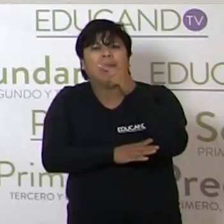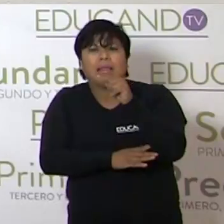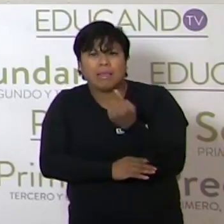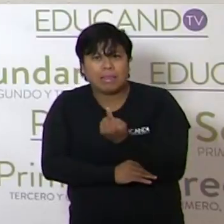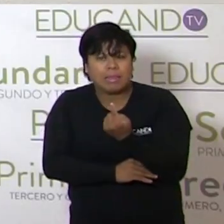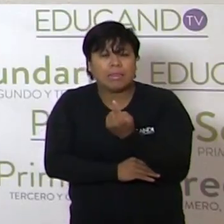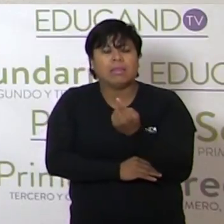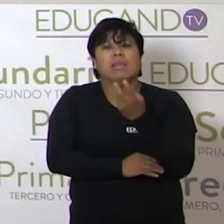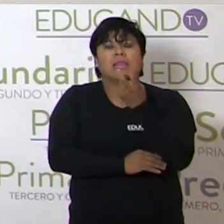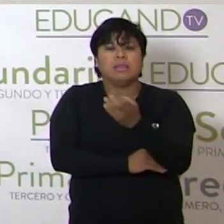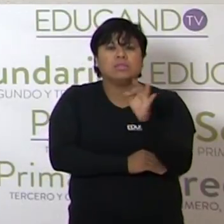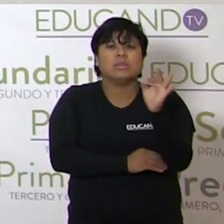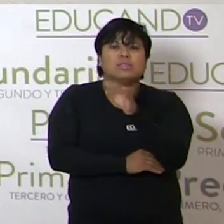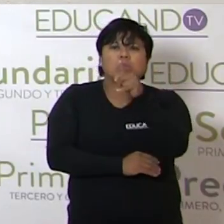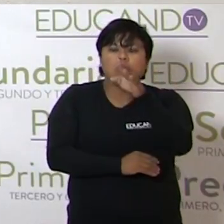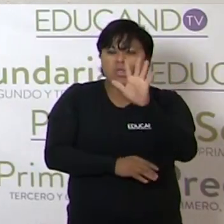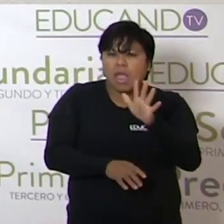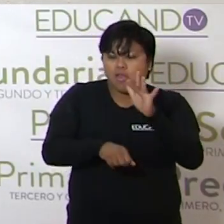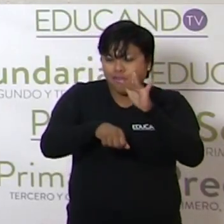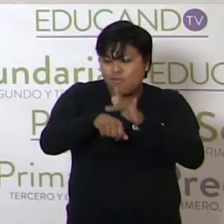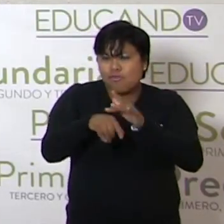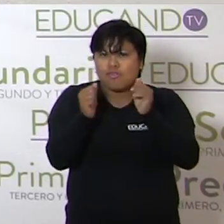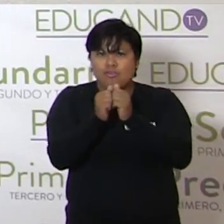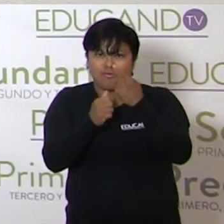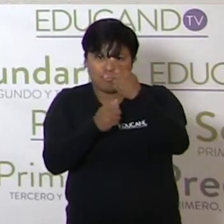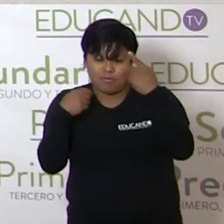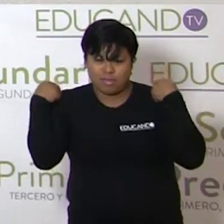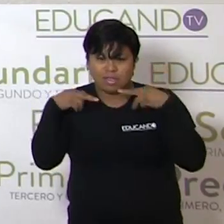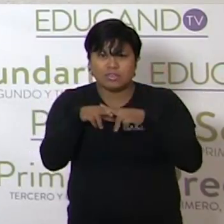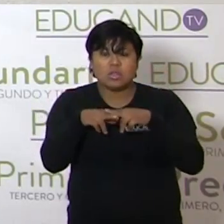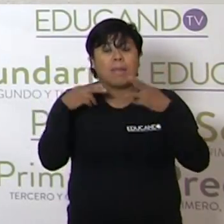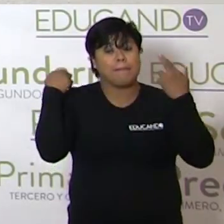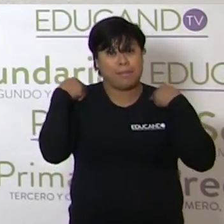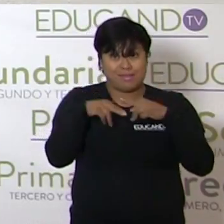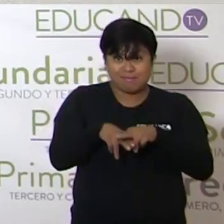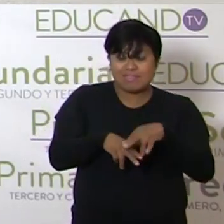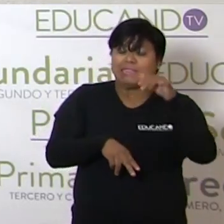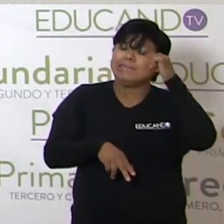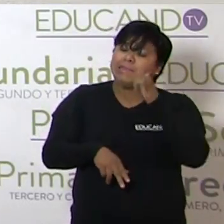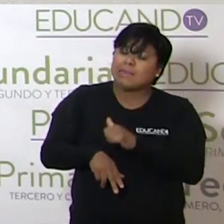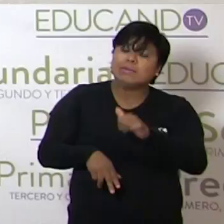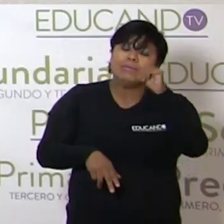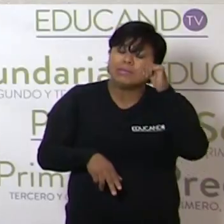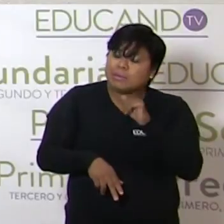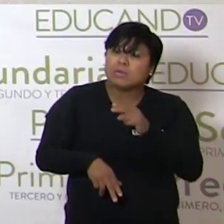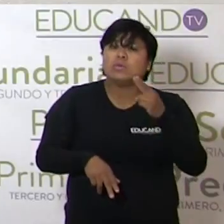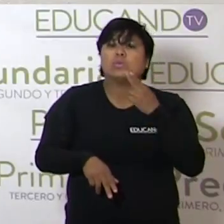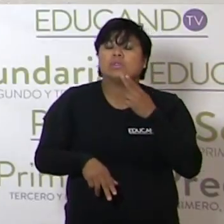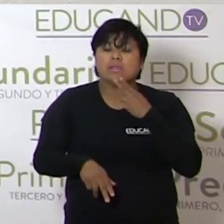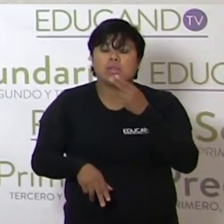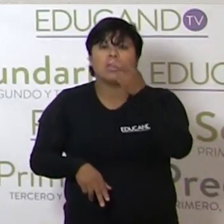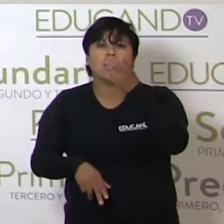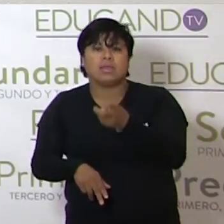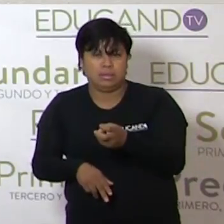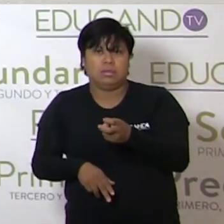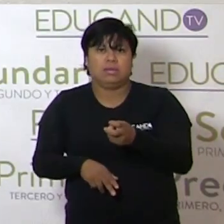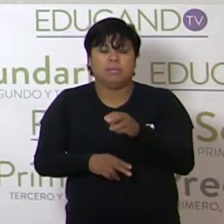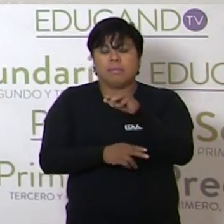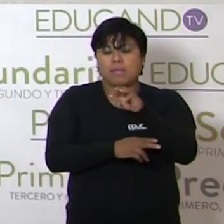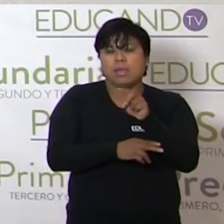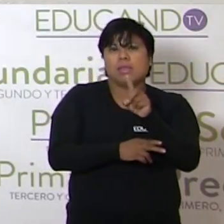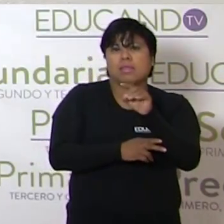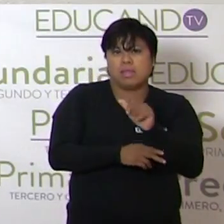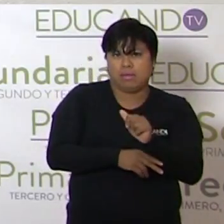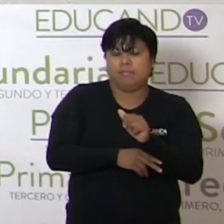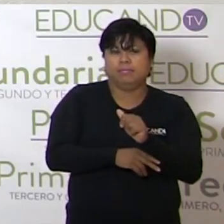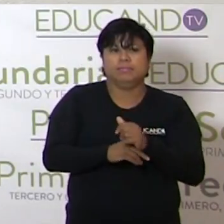seguramente ya esto lo has visto con tu maestro. Los maestros continuamente estamos utilizando esta medida de tendencia central, que es